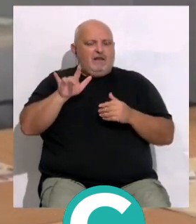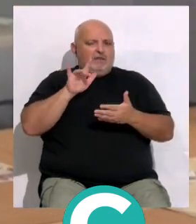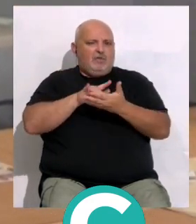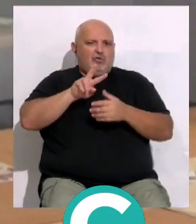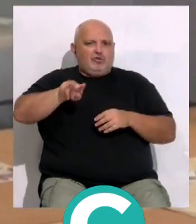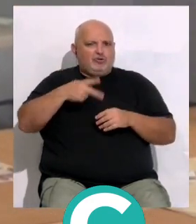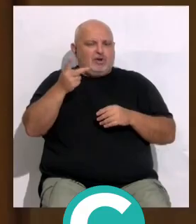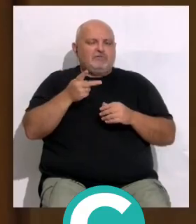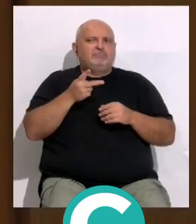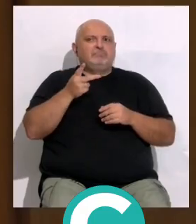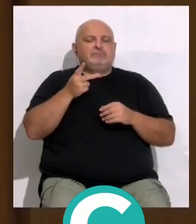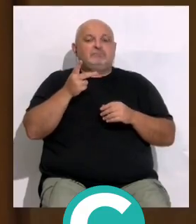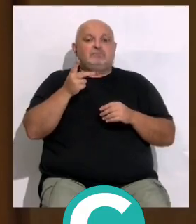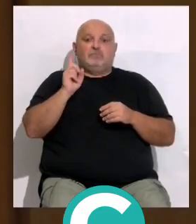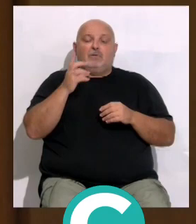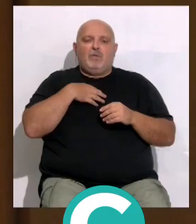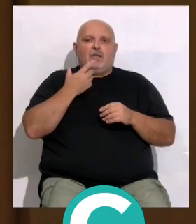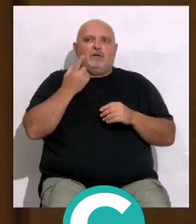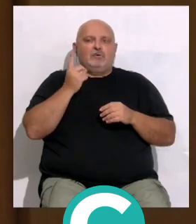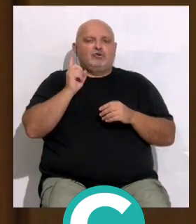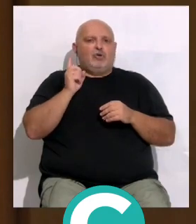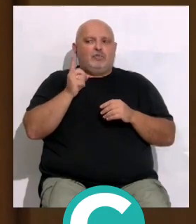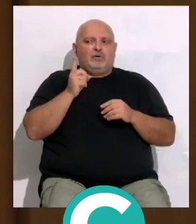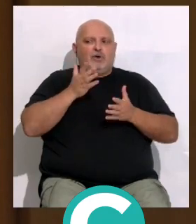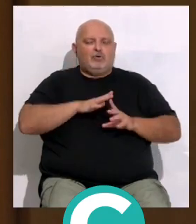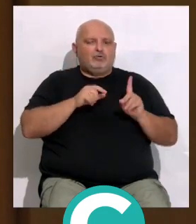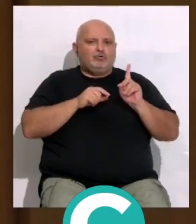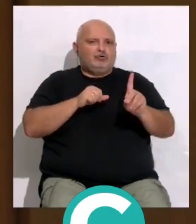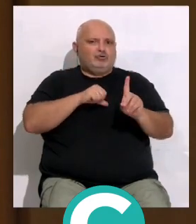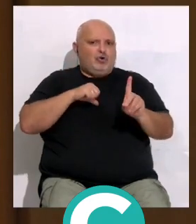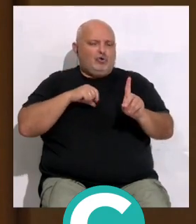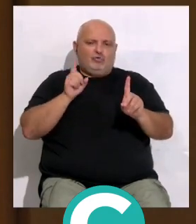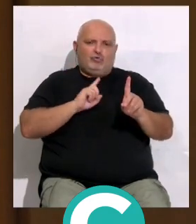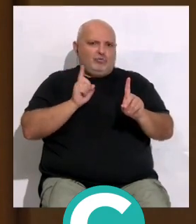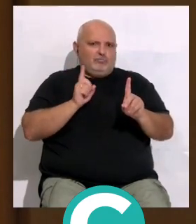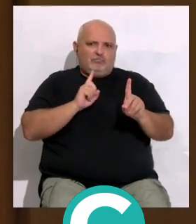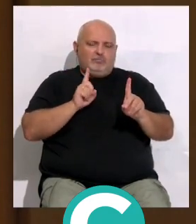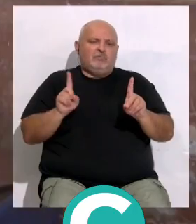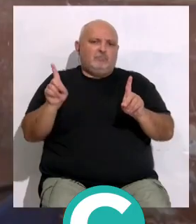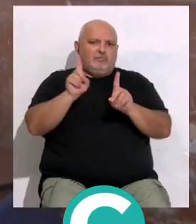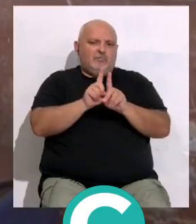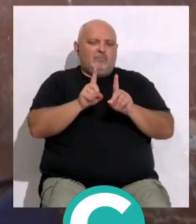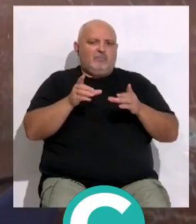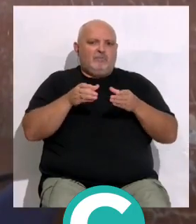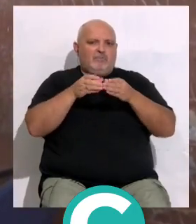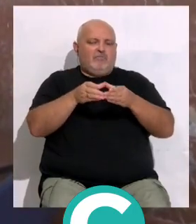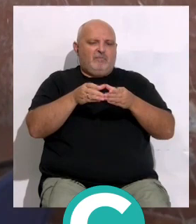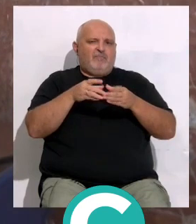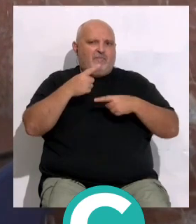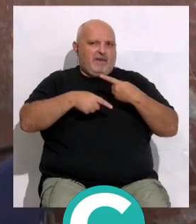par de horas. Lo que sí no pueden venir son los hijos, ¿no? Es exclusivamente para la familia. Es